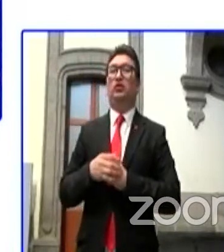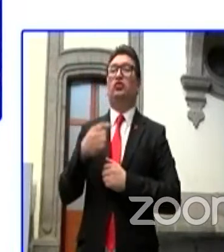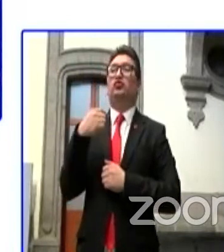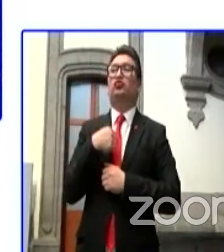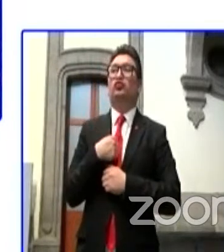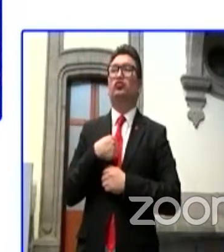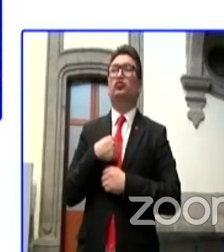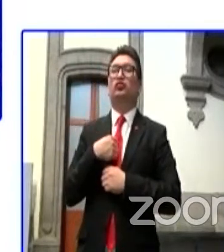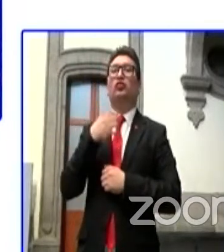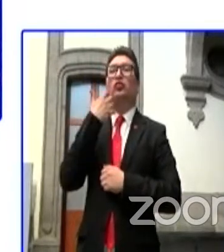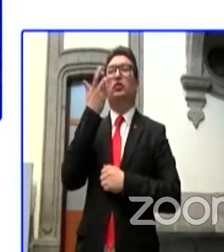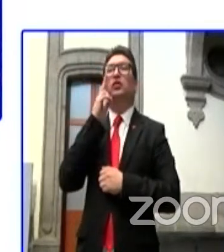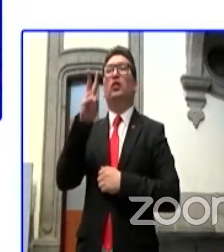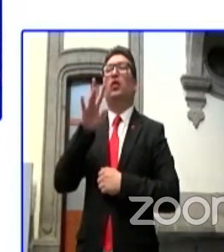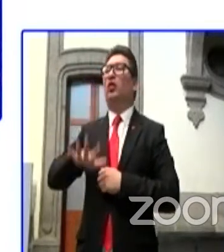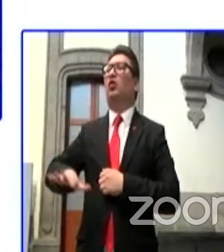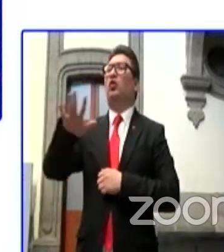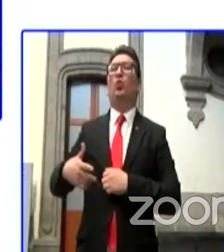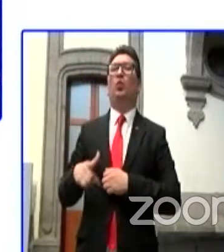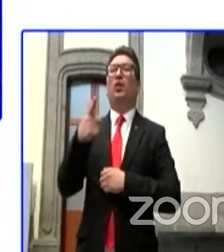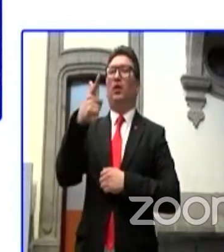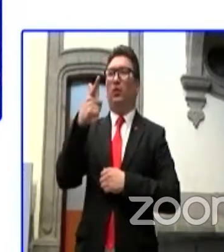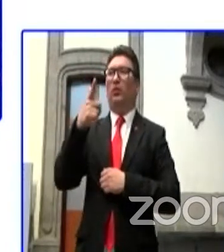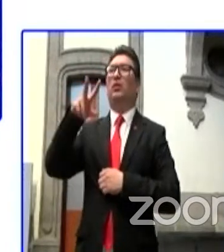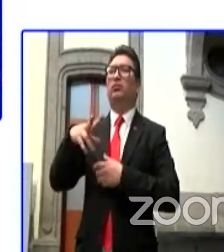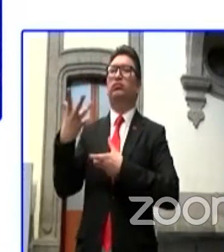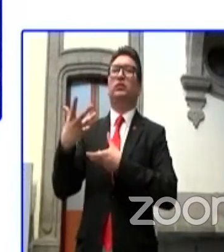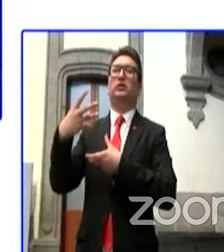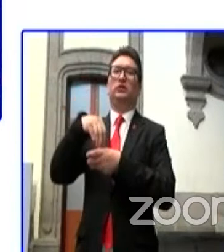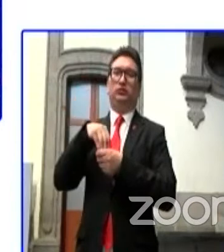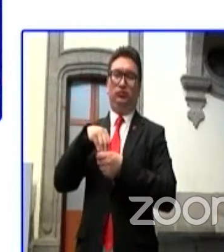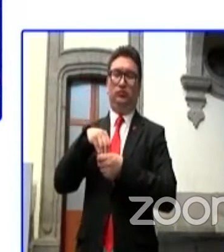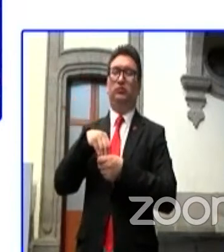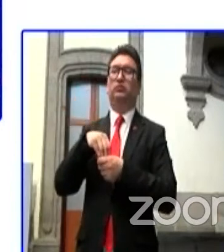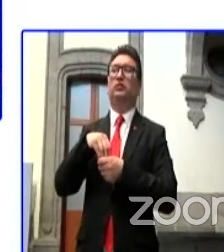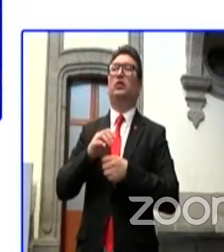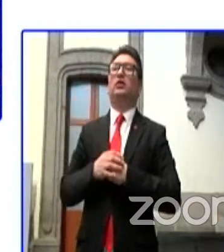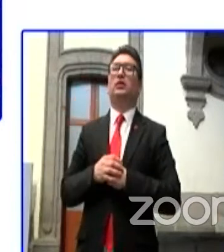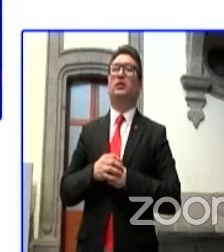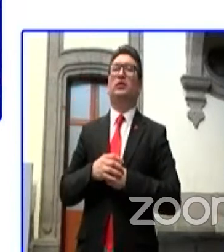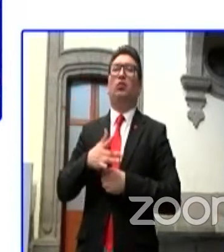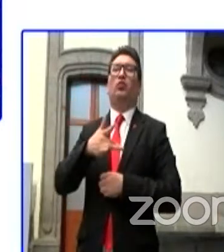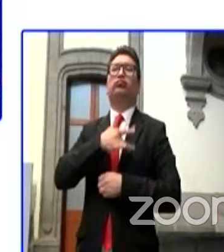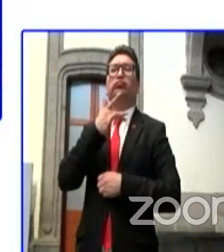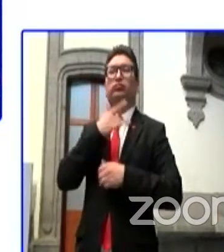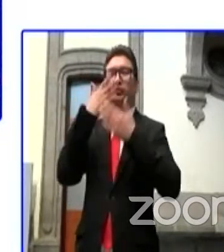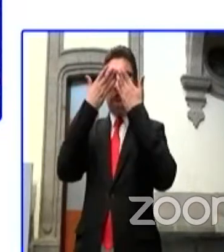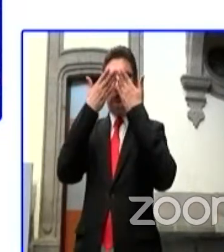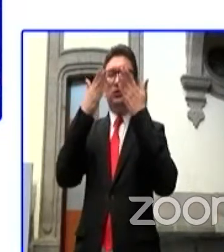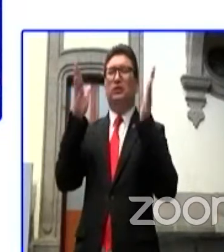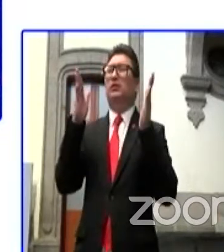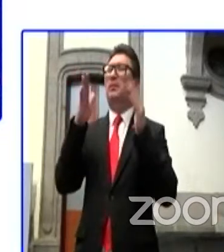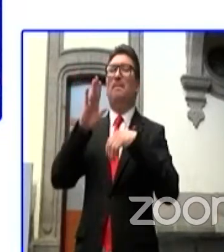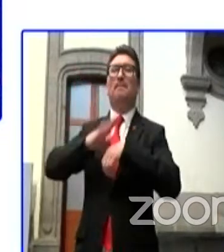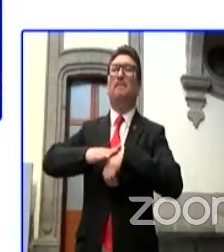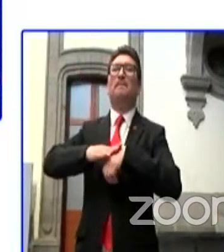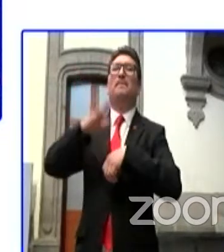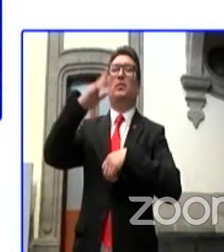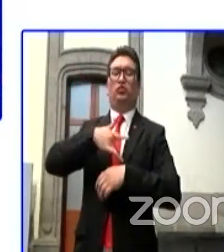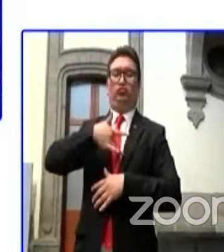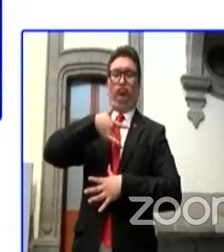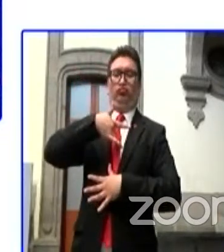gustaría ver un Guanajuato incluyente, un Guanajuato sensible, pero más que sensible,